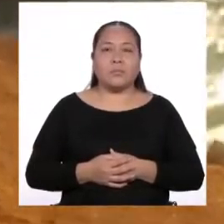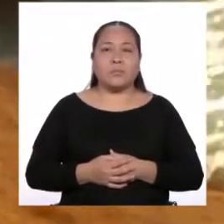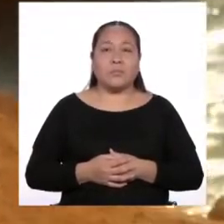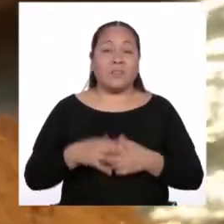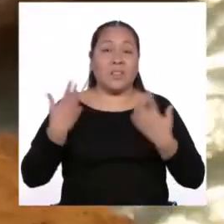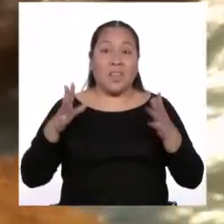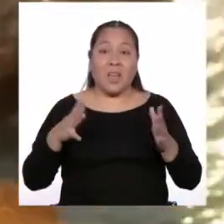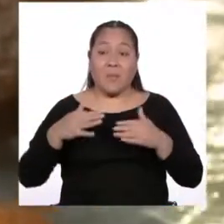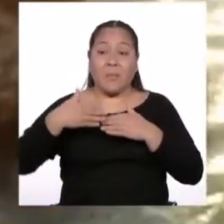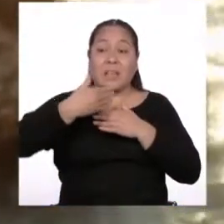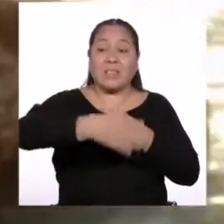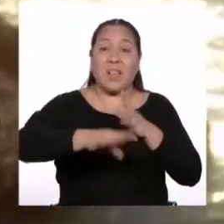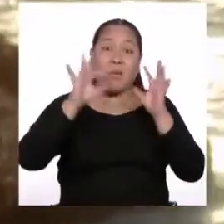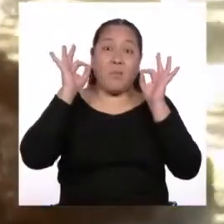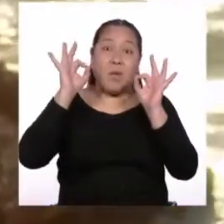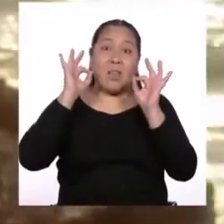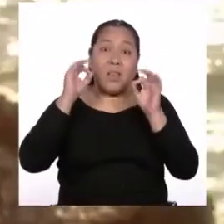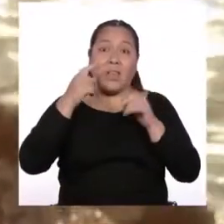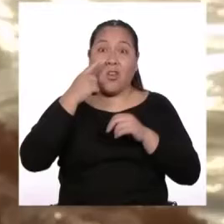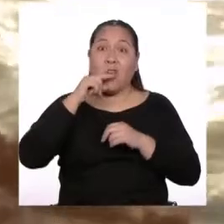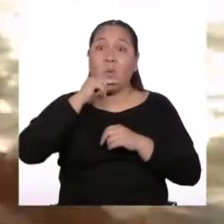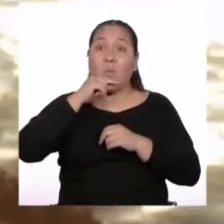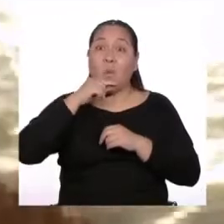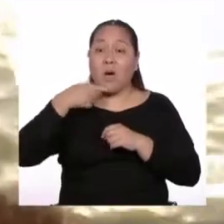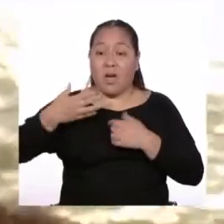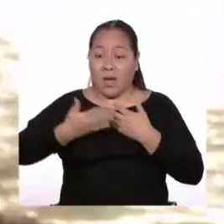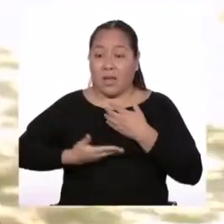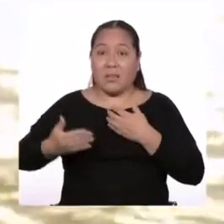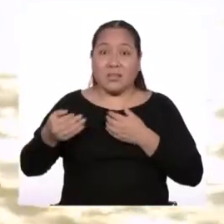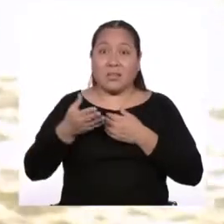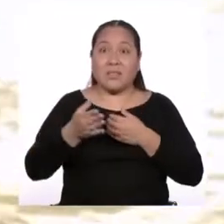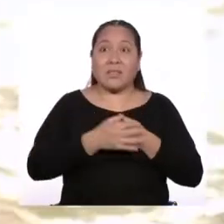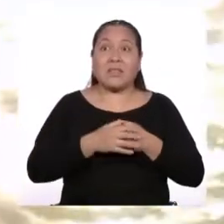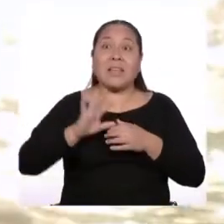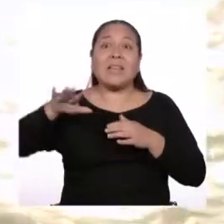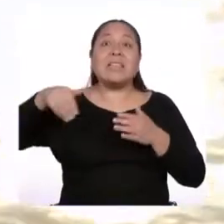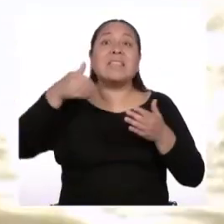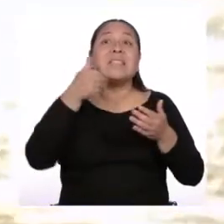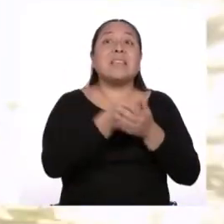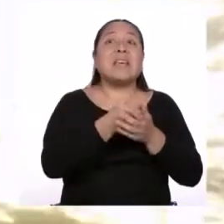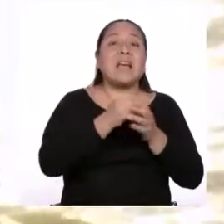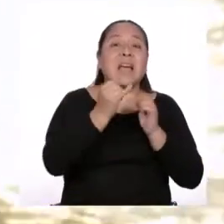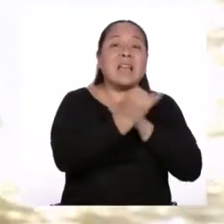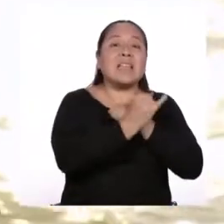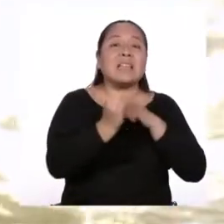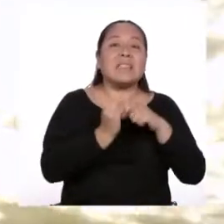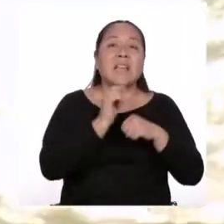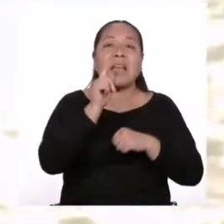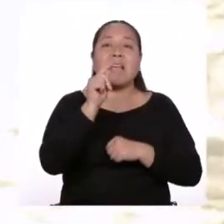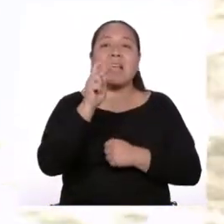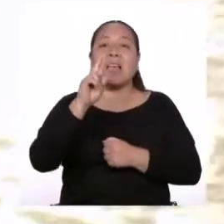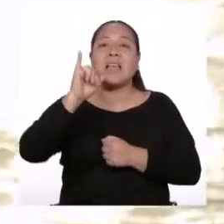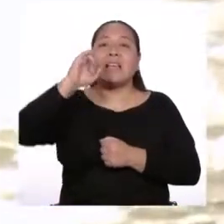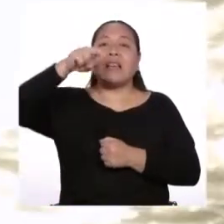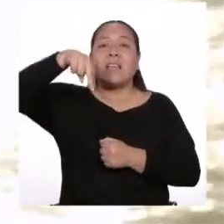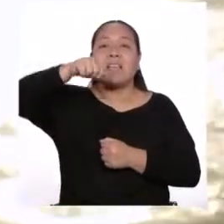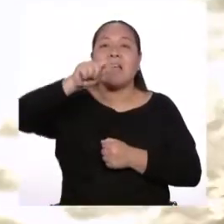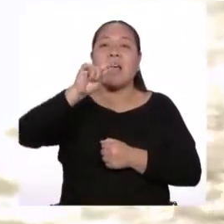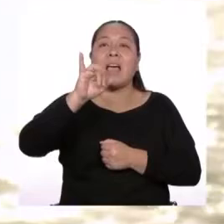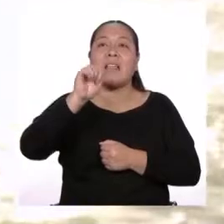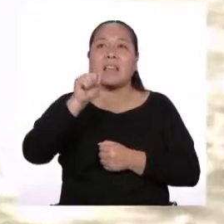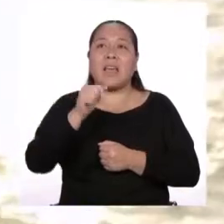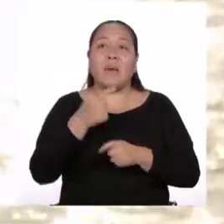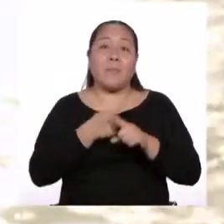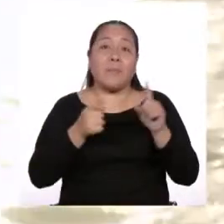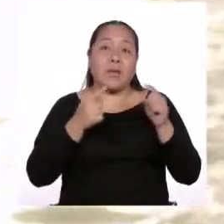Superado el peligro de las sirenas, los griegos sobrevivientes lograron llegar a la isla de Trinacria. Pero los